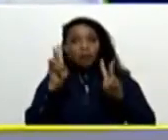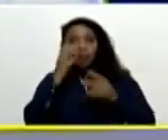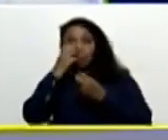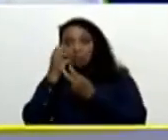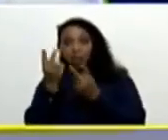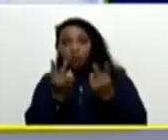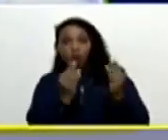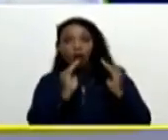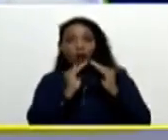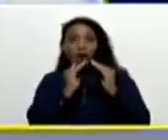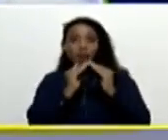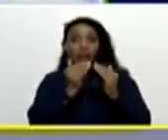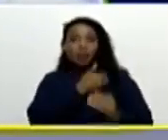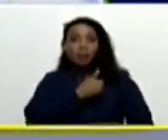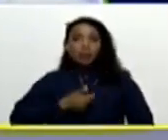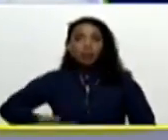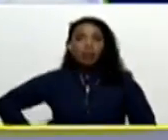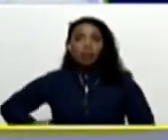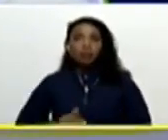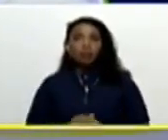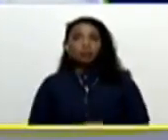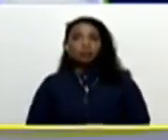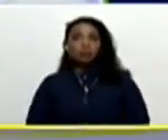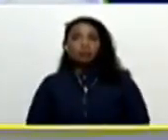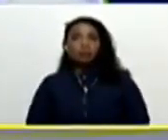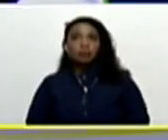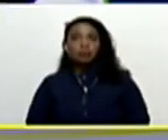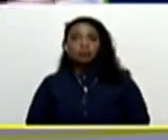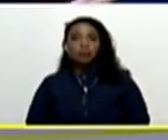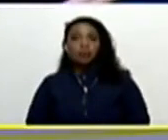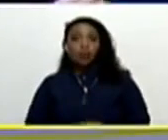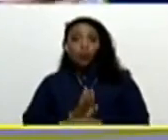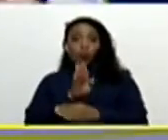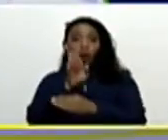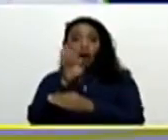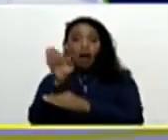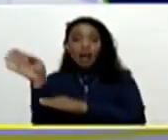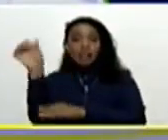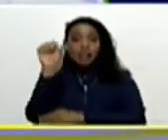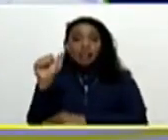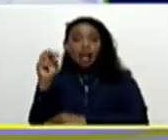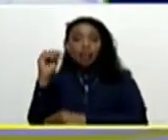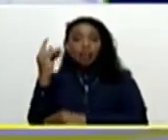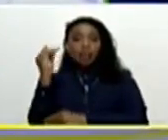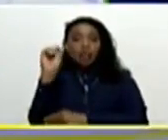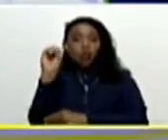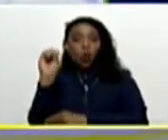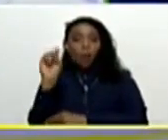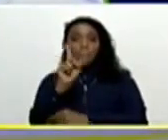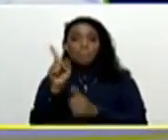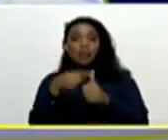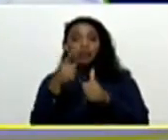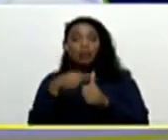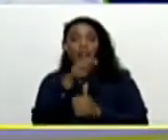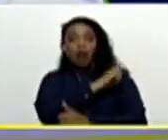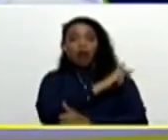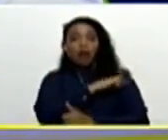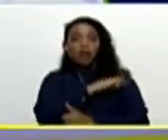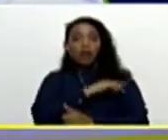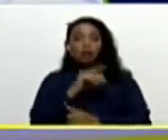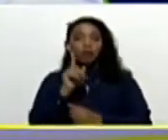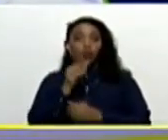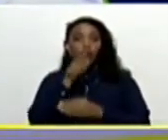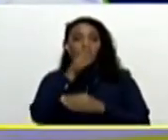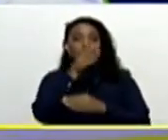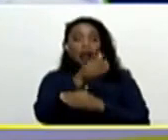casa presidencial, fue allá Sandino con sus principales jefes a la cena,